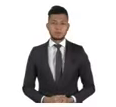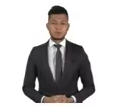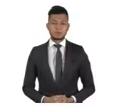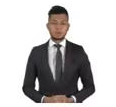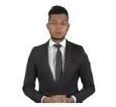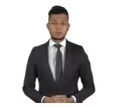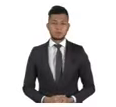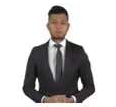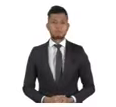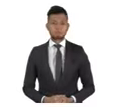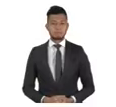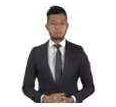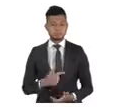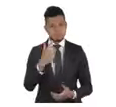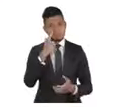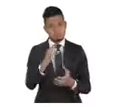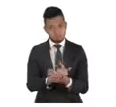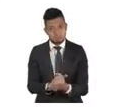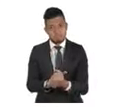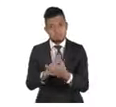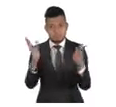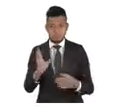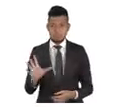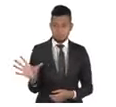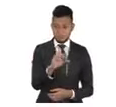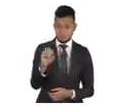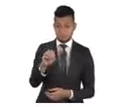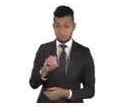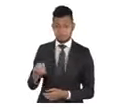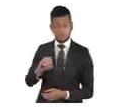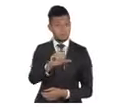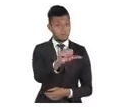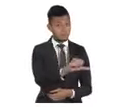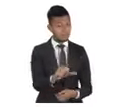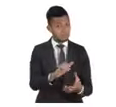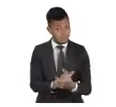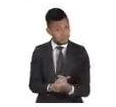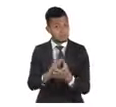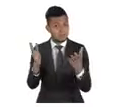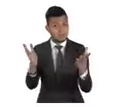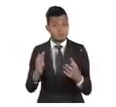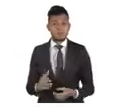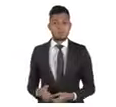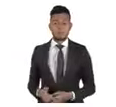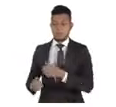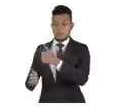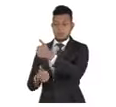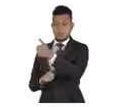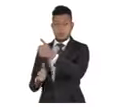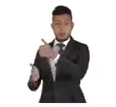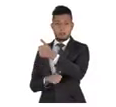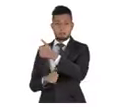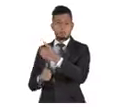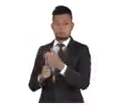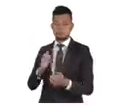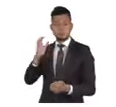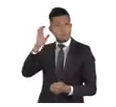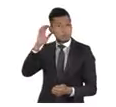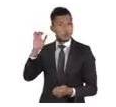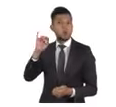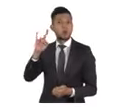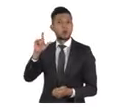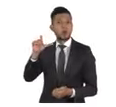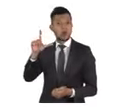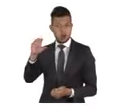Un cordial saludo a todos y a todas. En nombre de nuestro señor decano Julio Londoño Paredes,